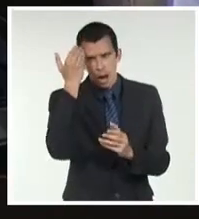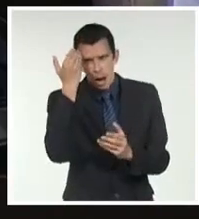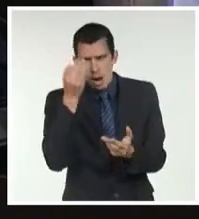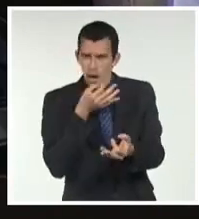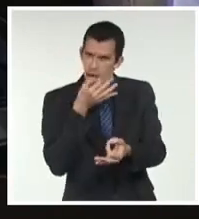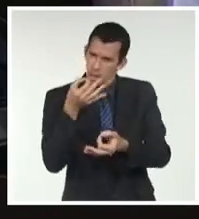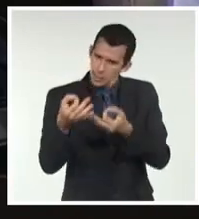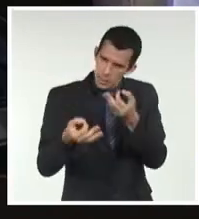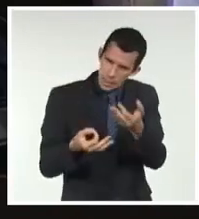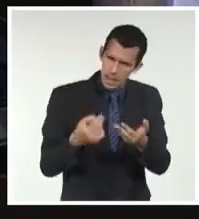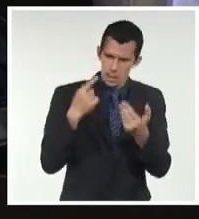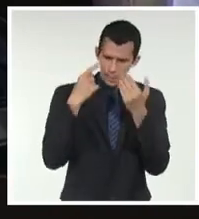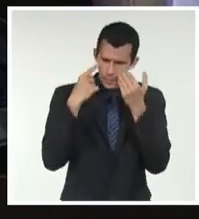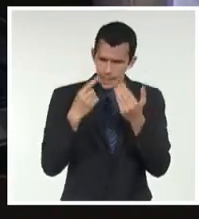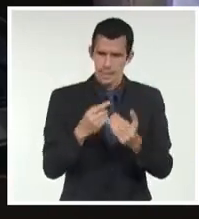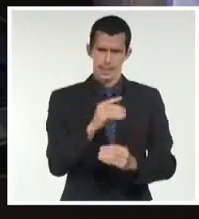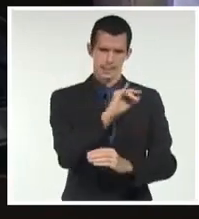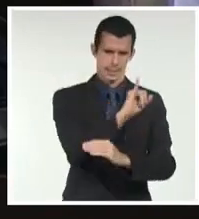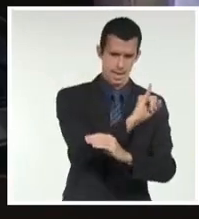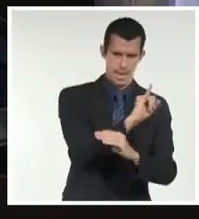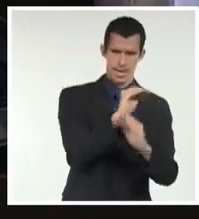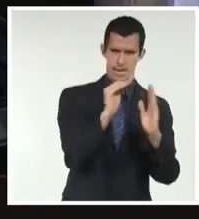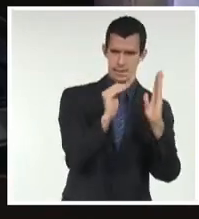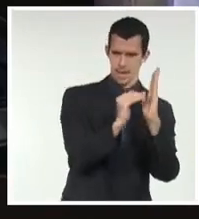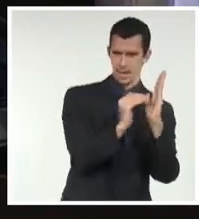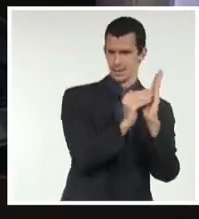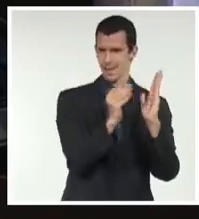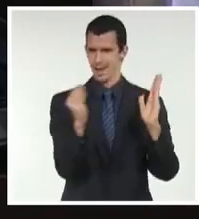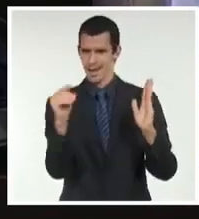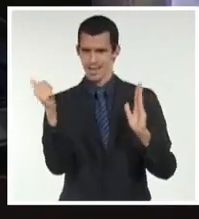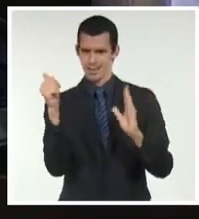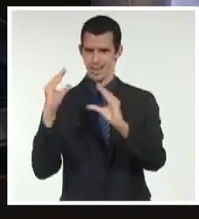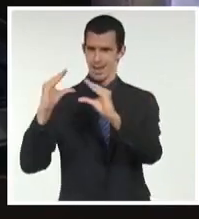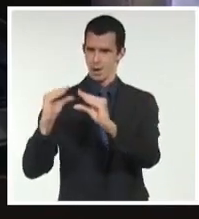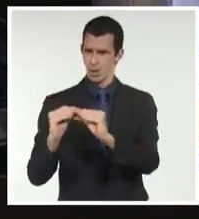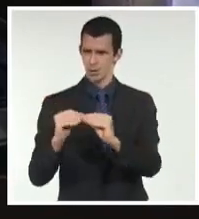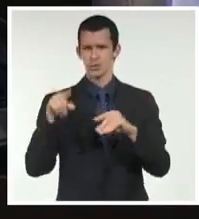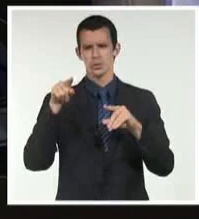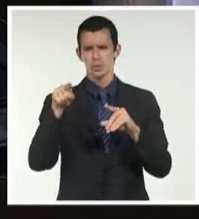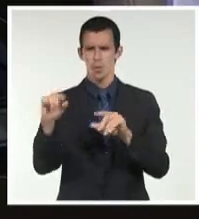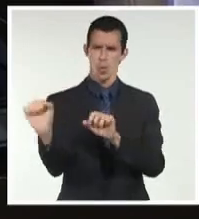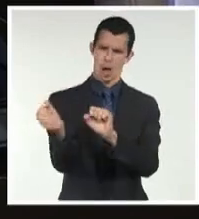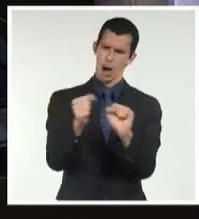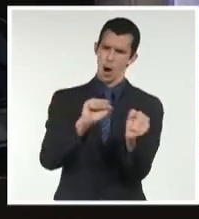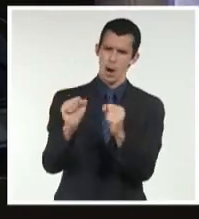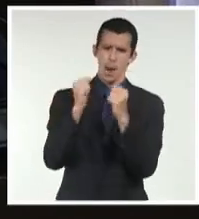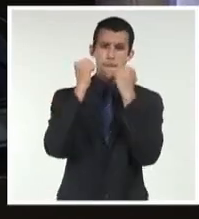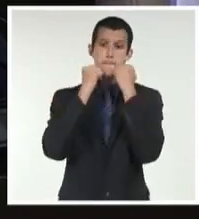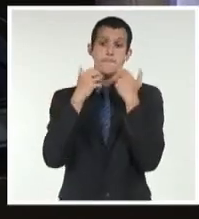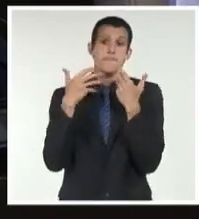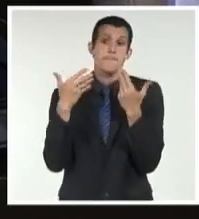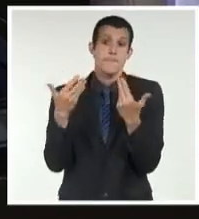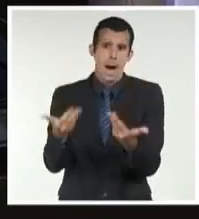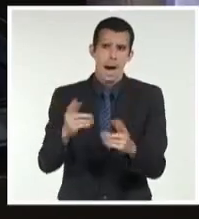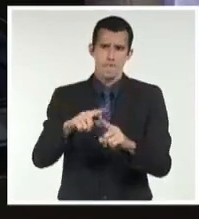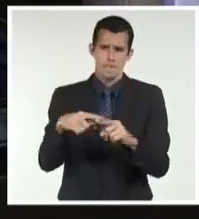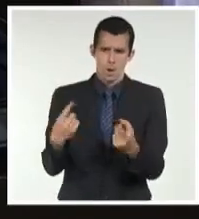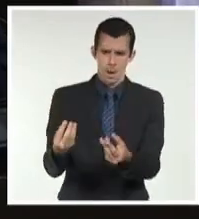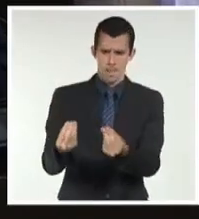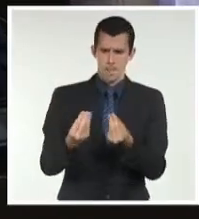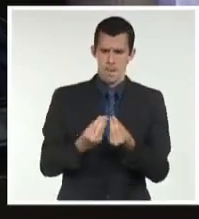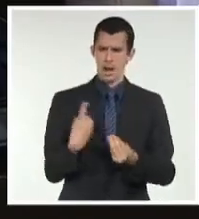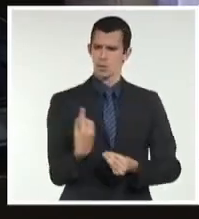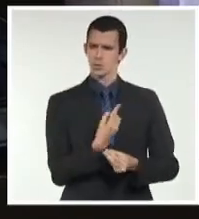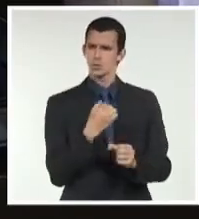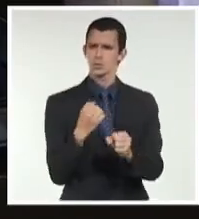Hay que garantizar calidad en los mantenimientos y las reparaciones que se están haciendo, lograr que sean en el menor tiempo posible, con eficiencia,